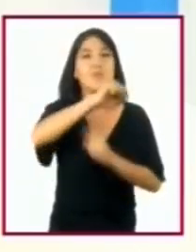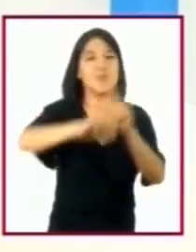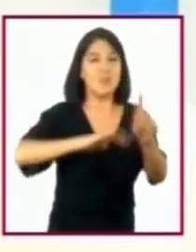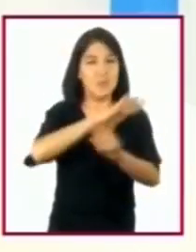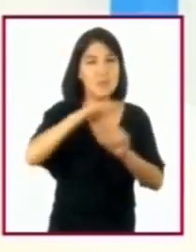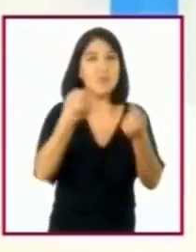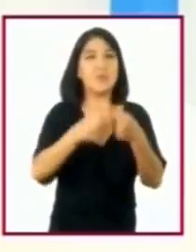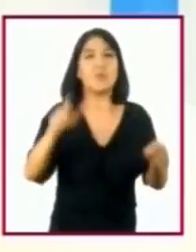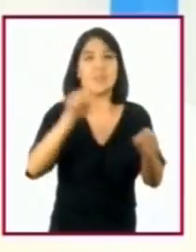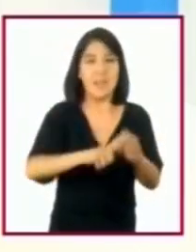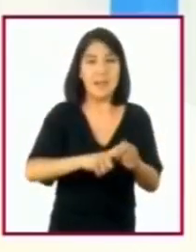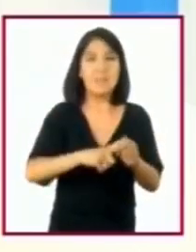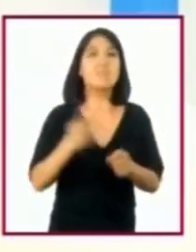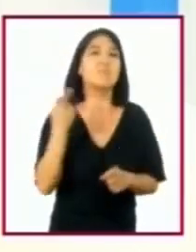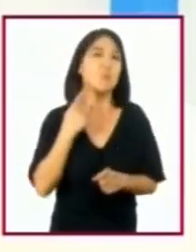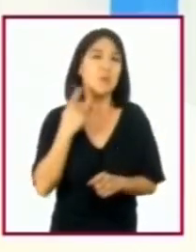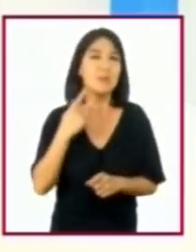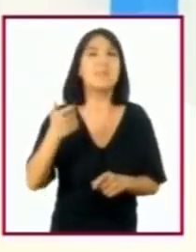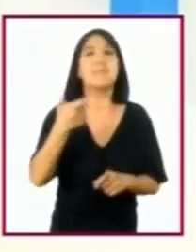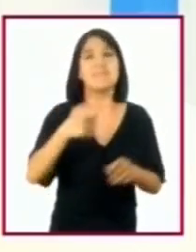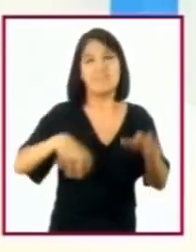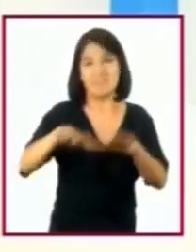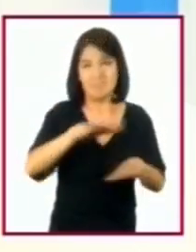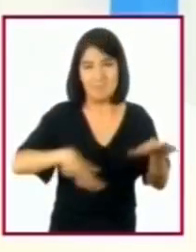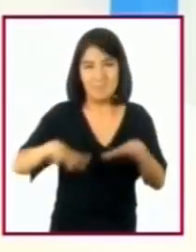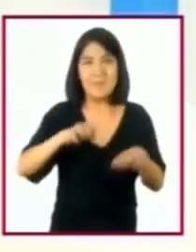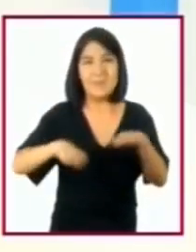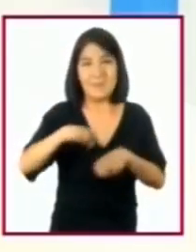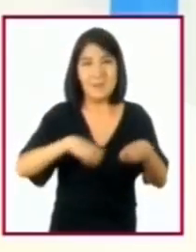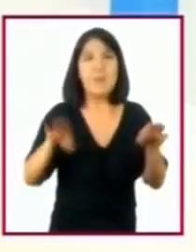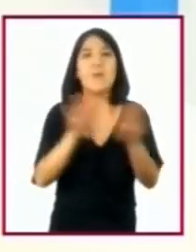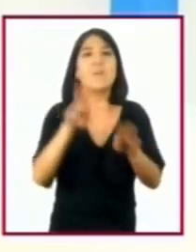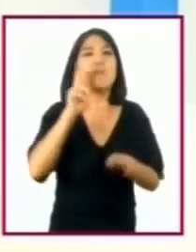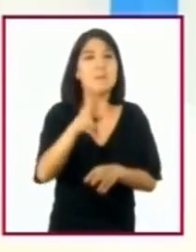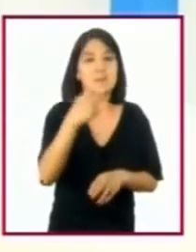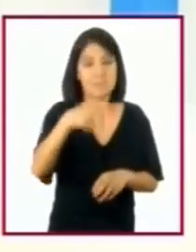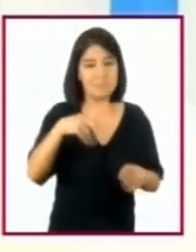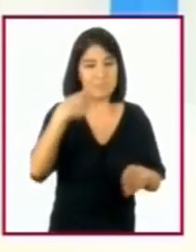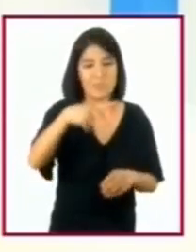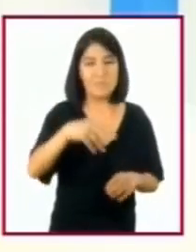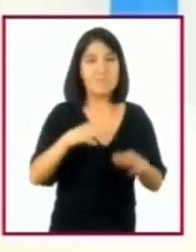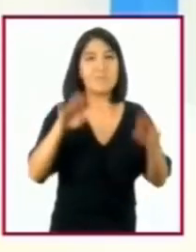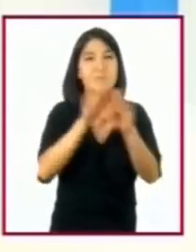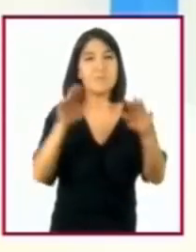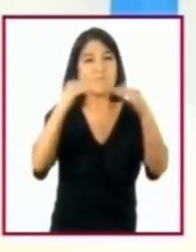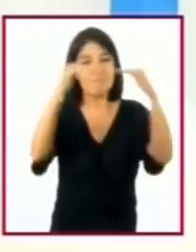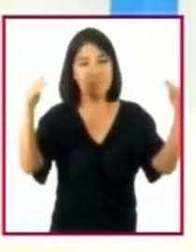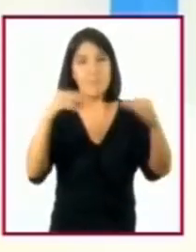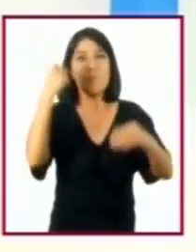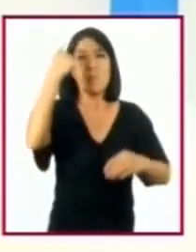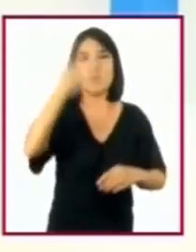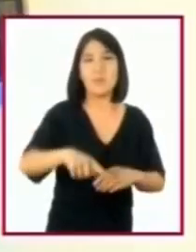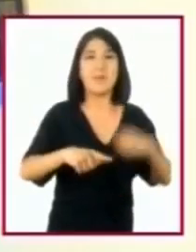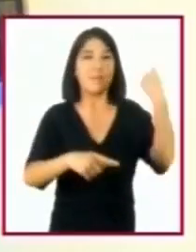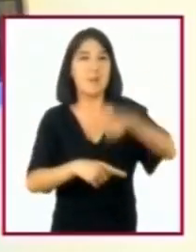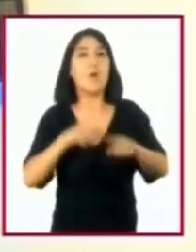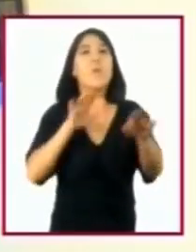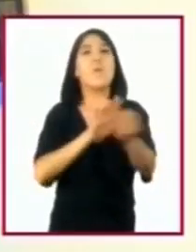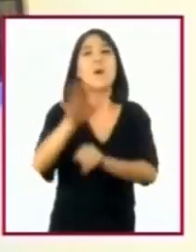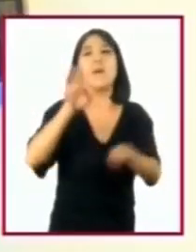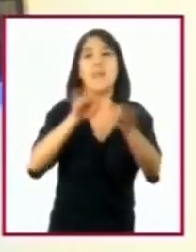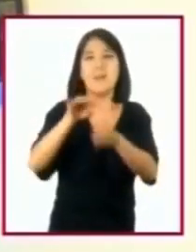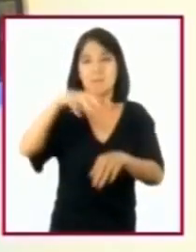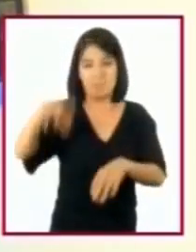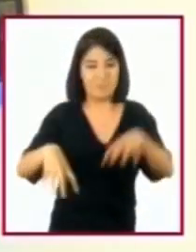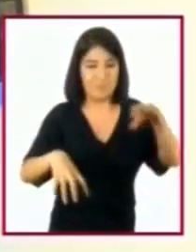y económicos. Recuerden que eran sociedades jerarquizadas, con gobiernos teocráticos y con división del trabajo. Es